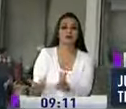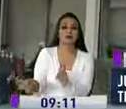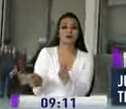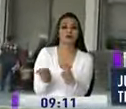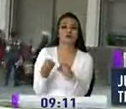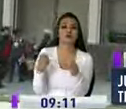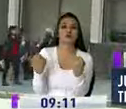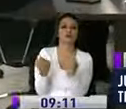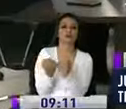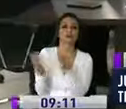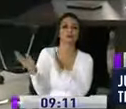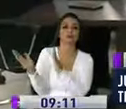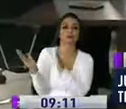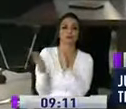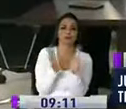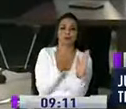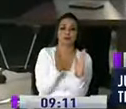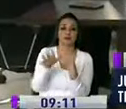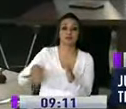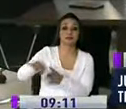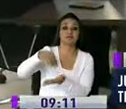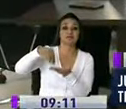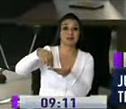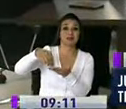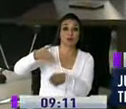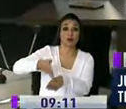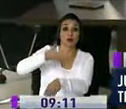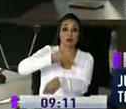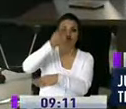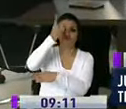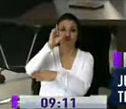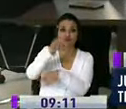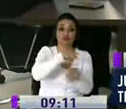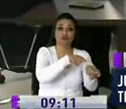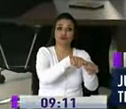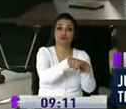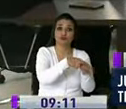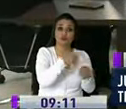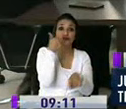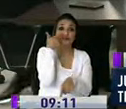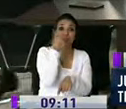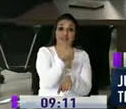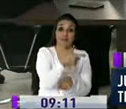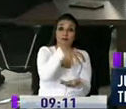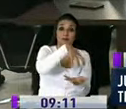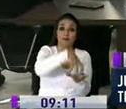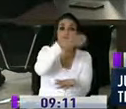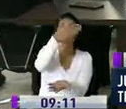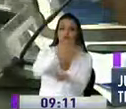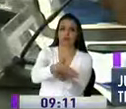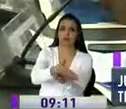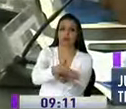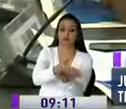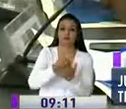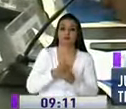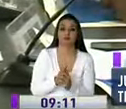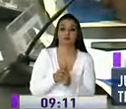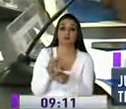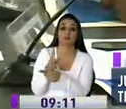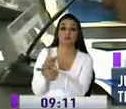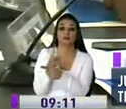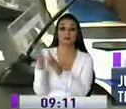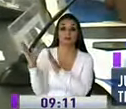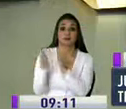Social Transitorio, cuyos miembros en días pasados suspendieron el concurso de fiscales provinciales. El Consejo Transitorio,